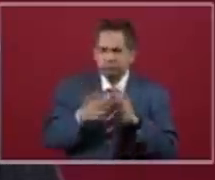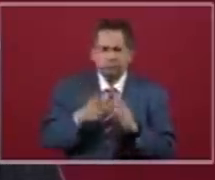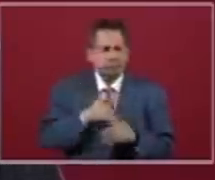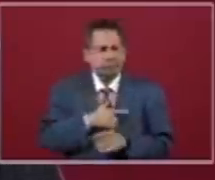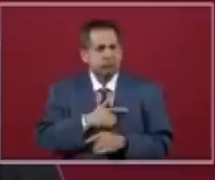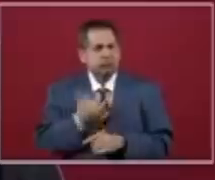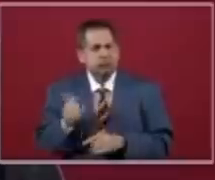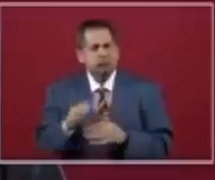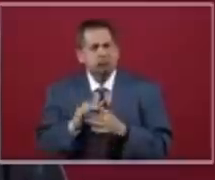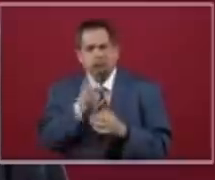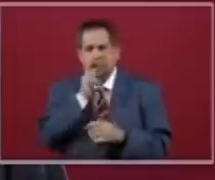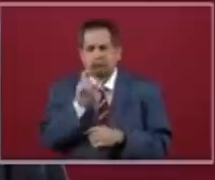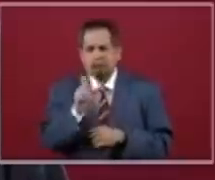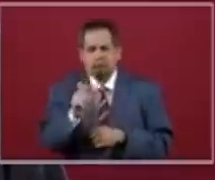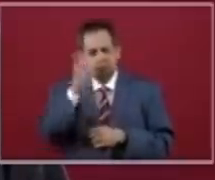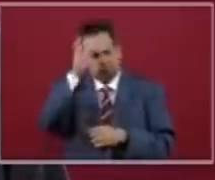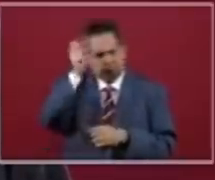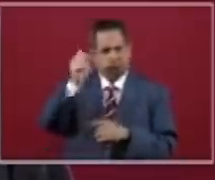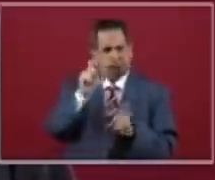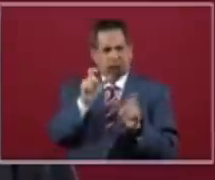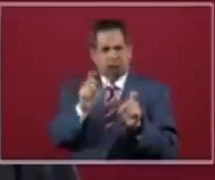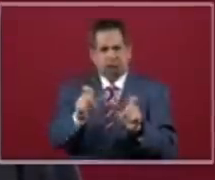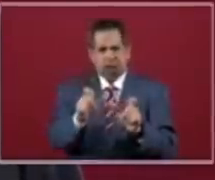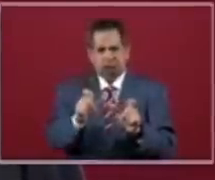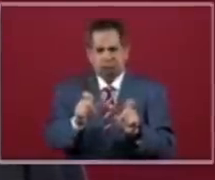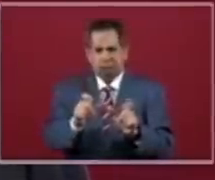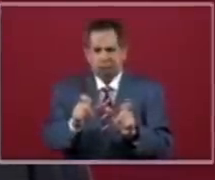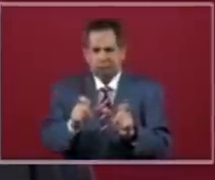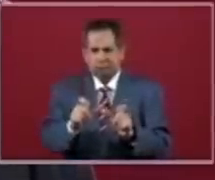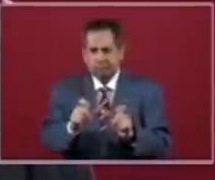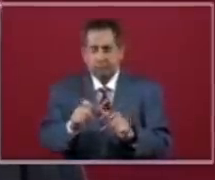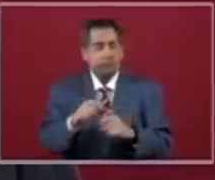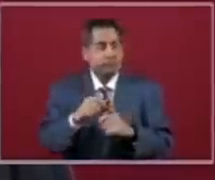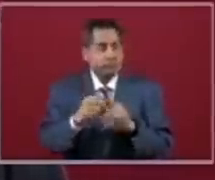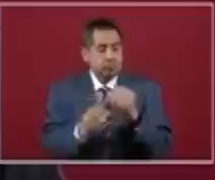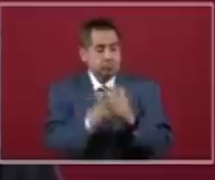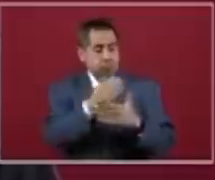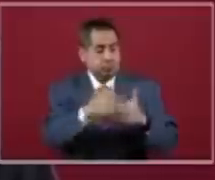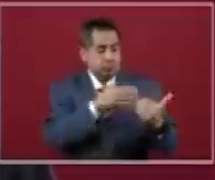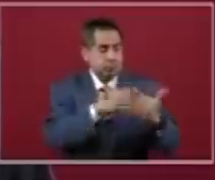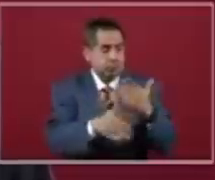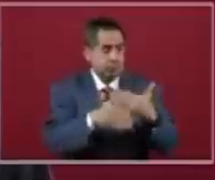el término, el concepto, la civilización